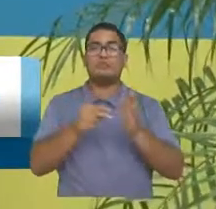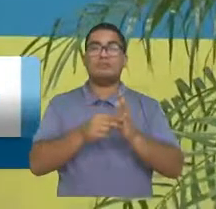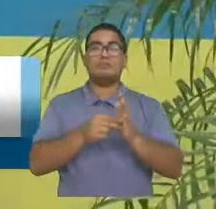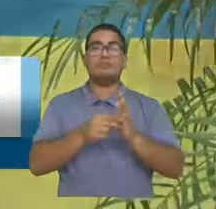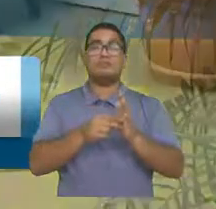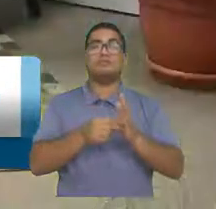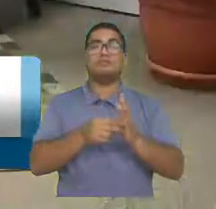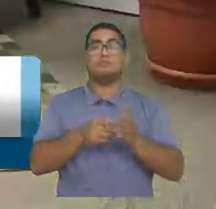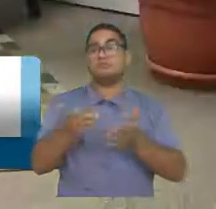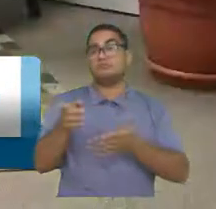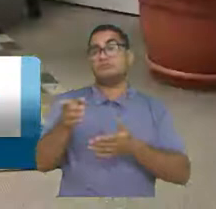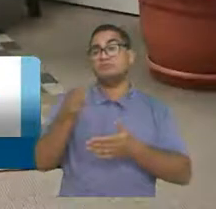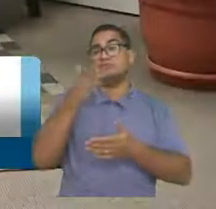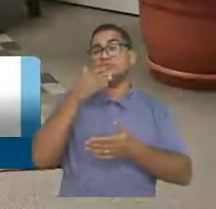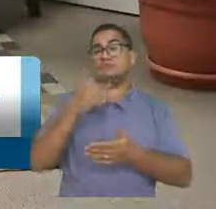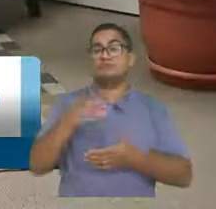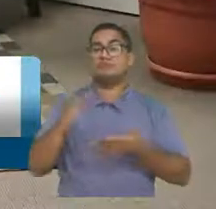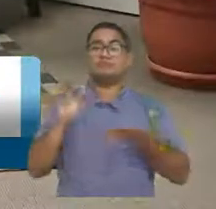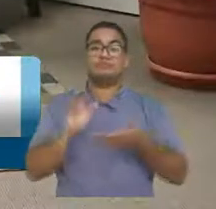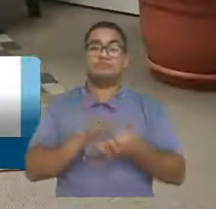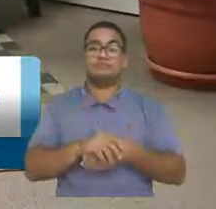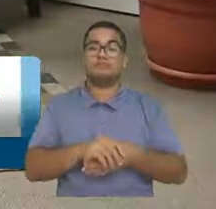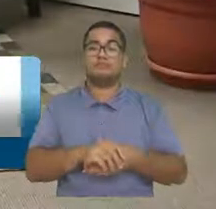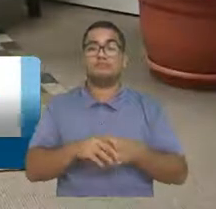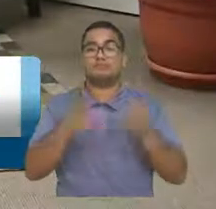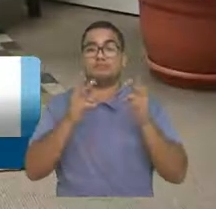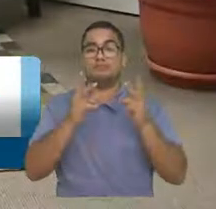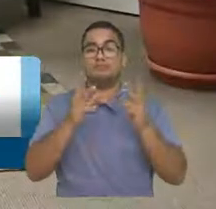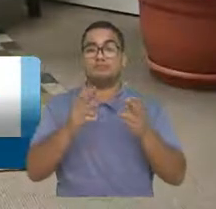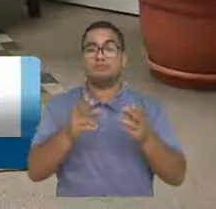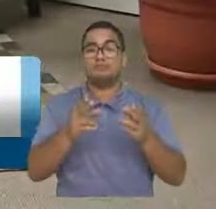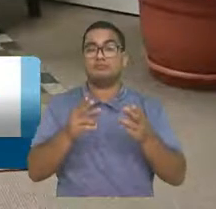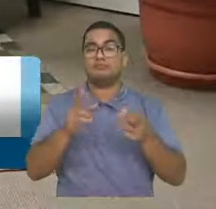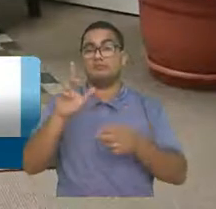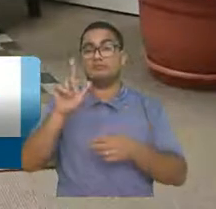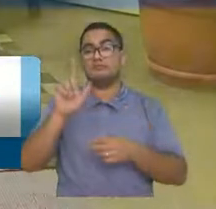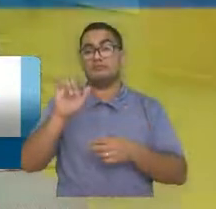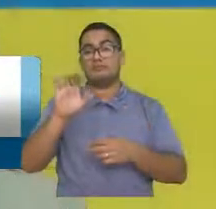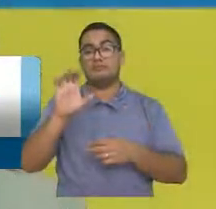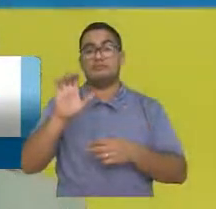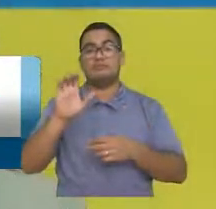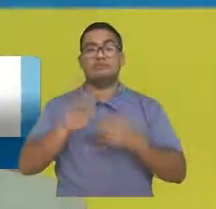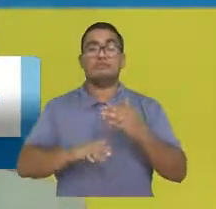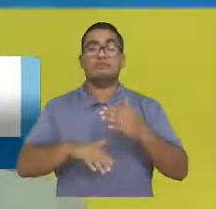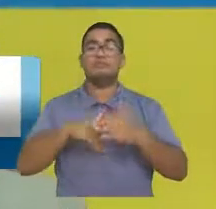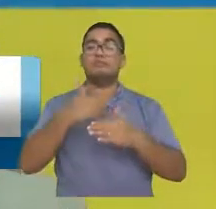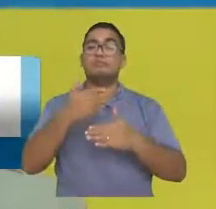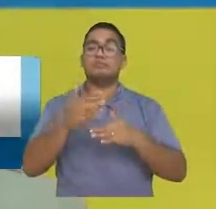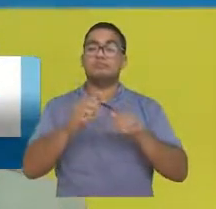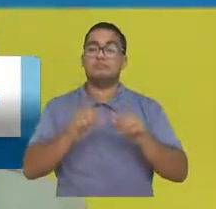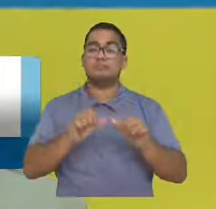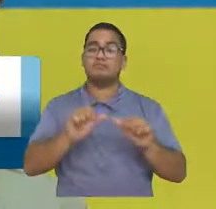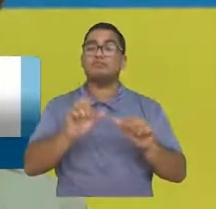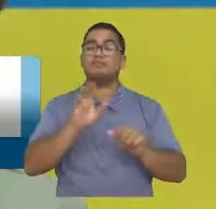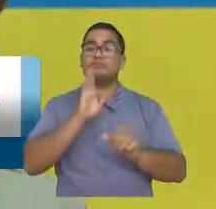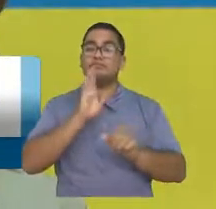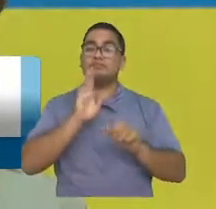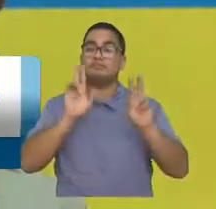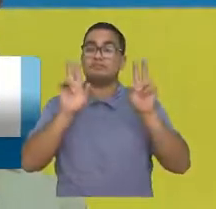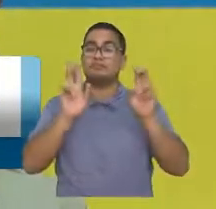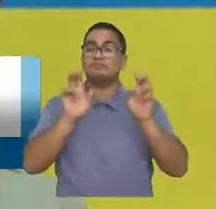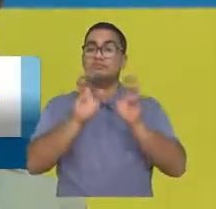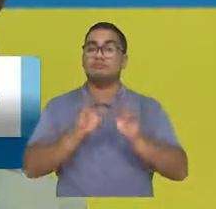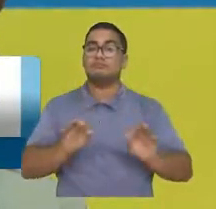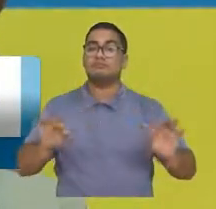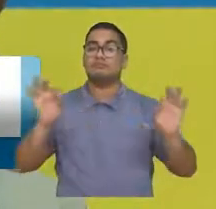mal. Su comportamiento. Así es. Vamos a hacer una pausa, licenciada. Cuando regresemos, vamos a seguir hablando más de este interesante tema,